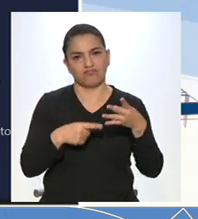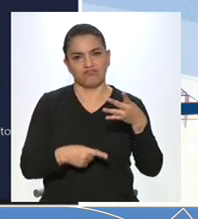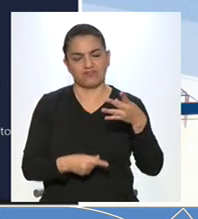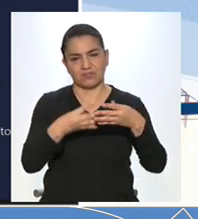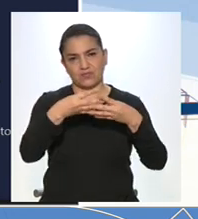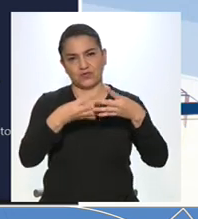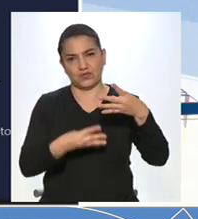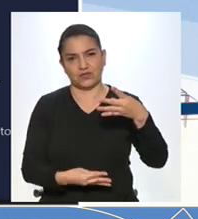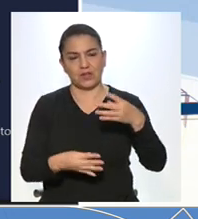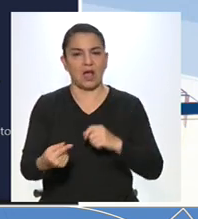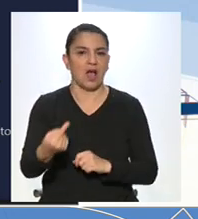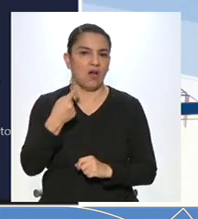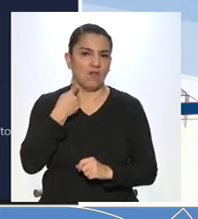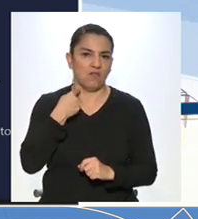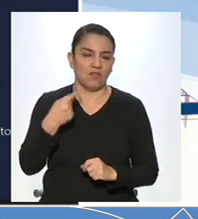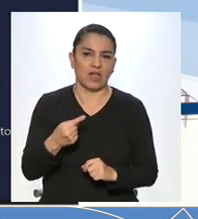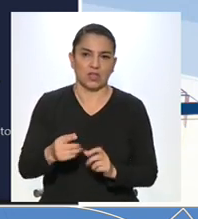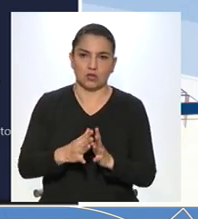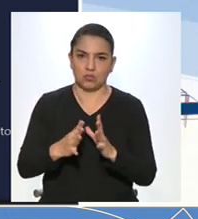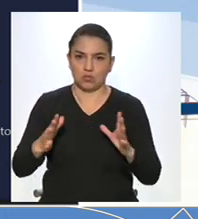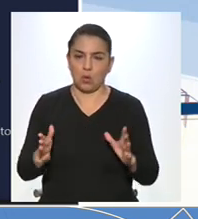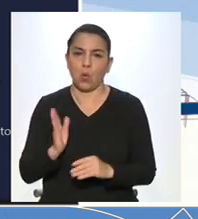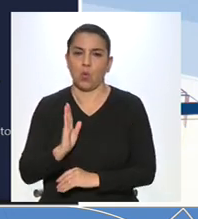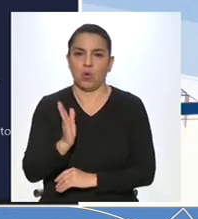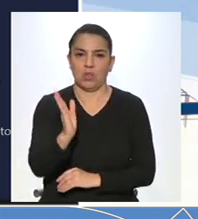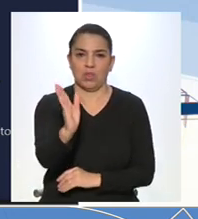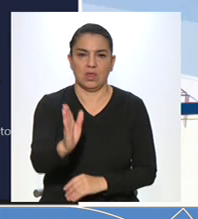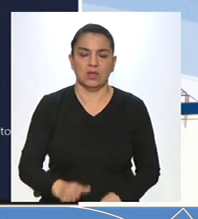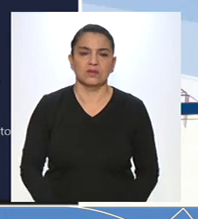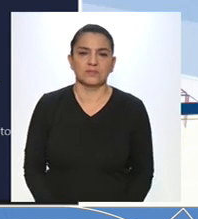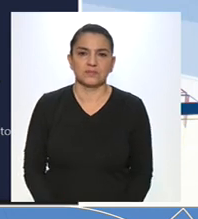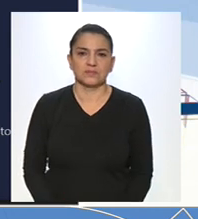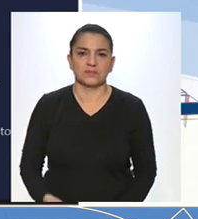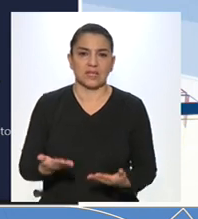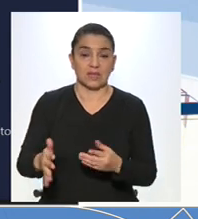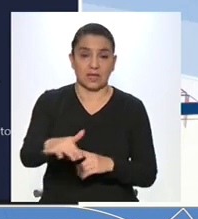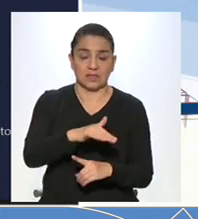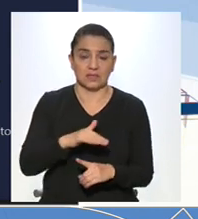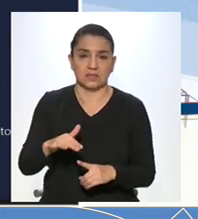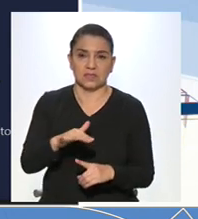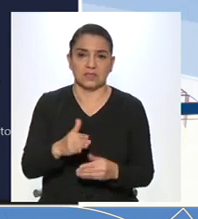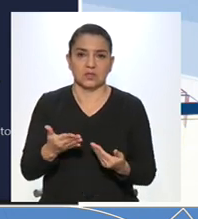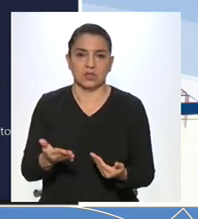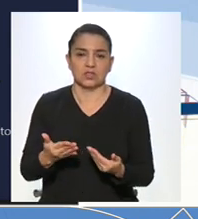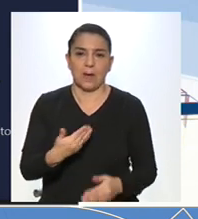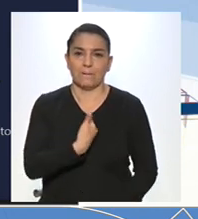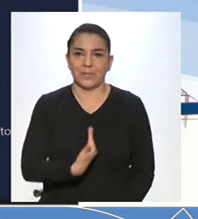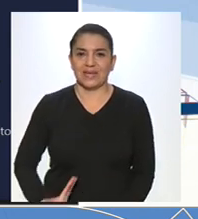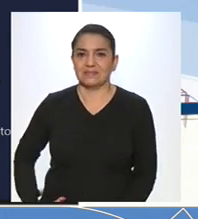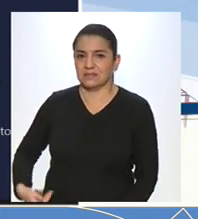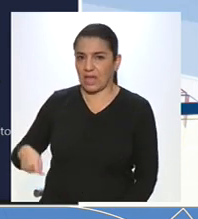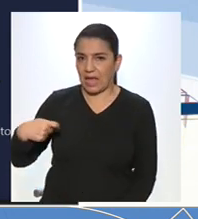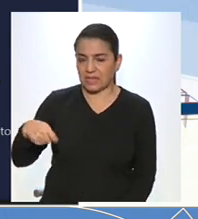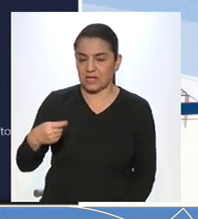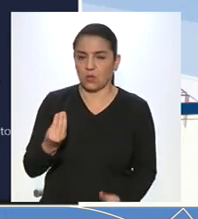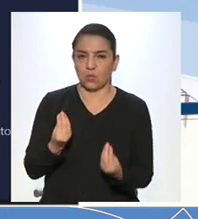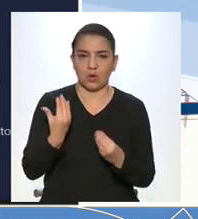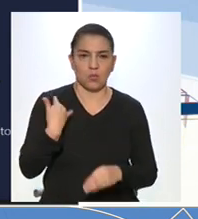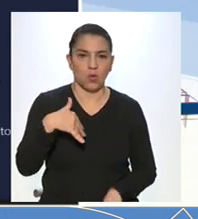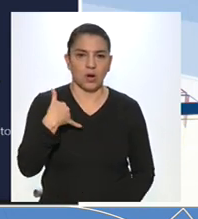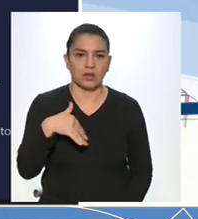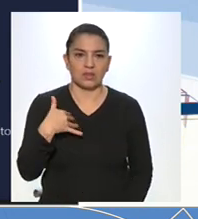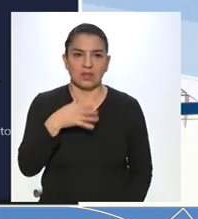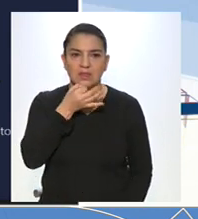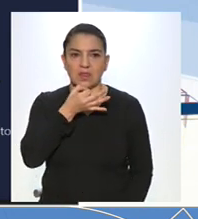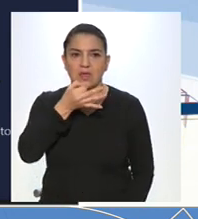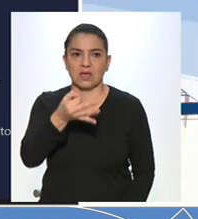pero cuyo impacto sin duda será grande y muy persistente. Frente a escenarios de este tipo, señora presidenta, creo que es importante